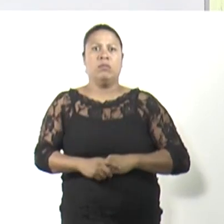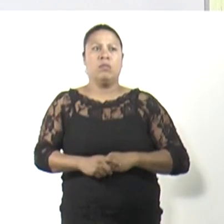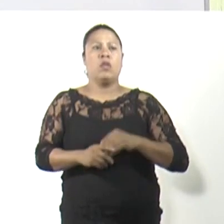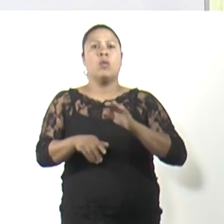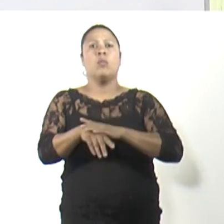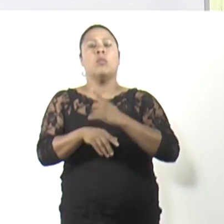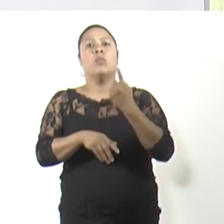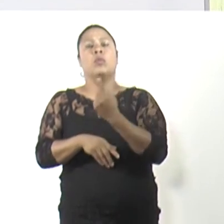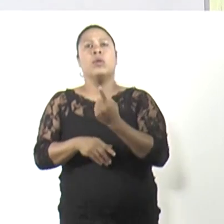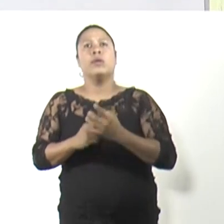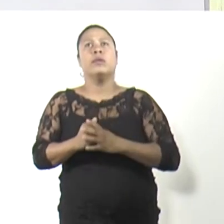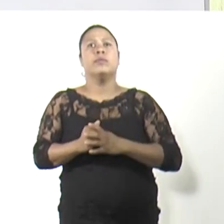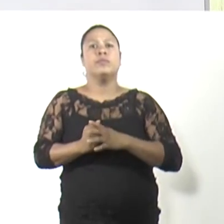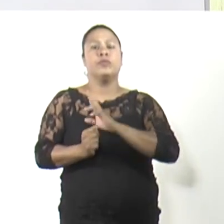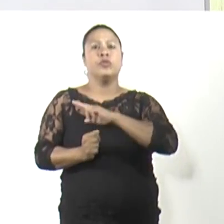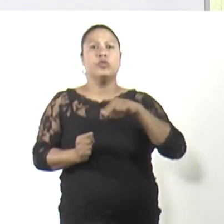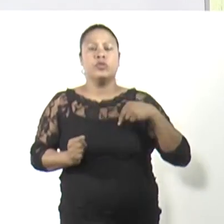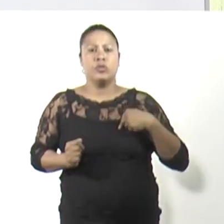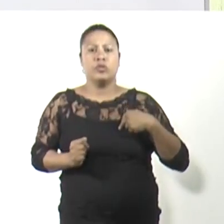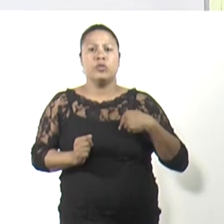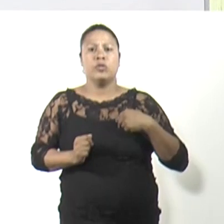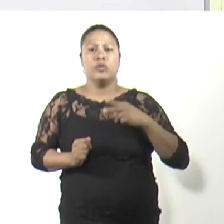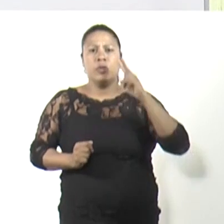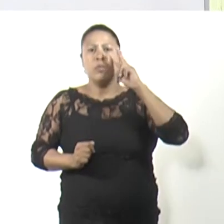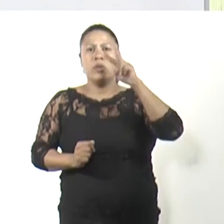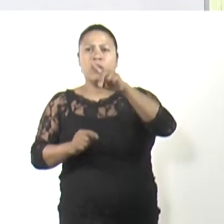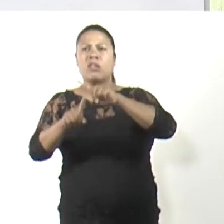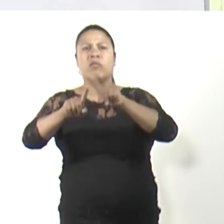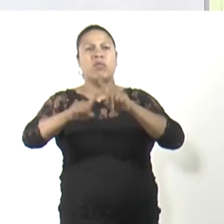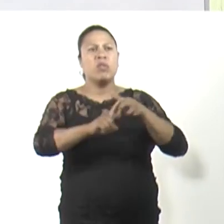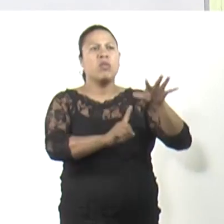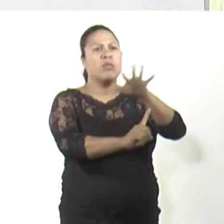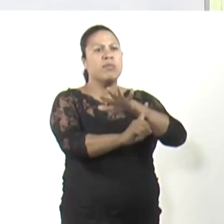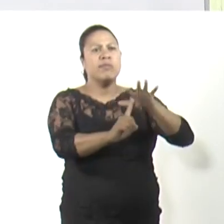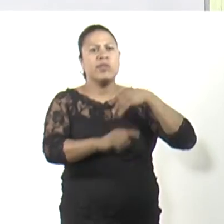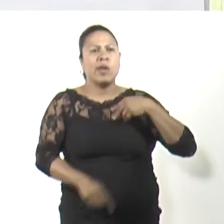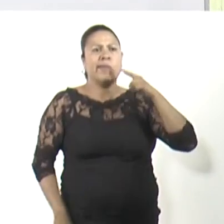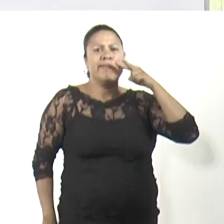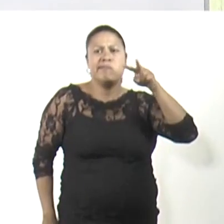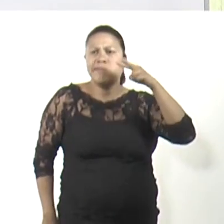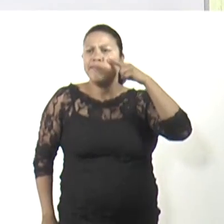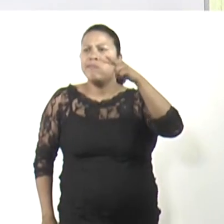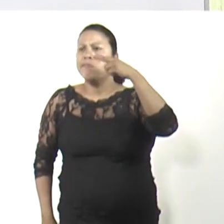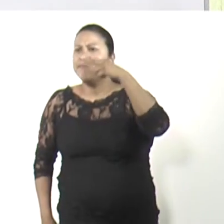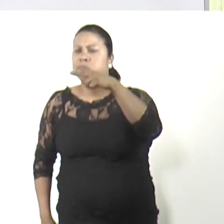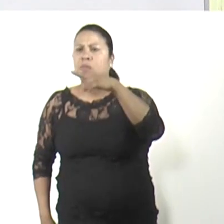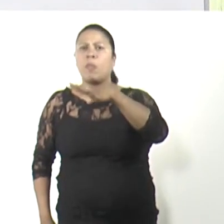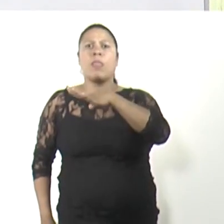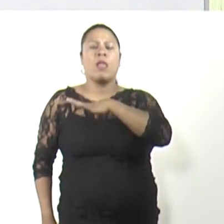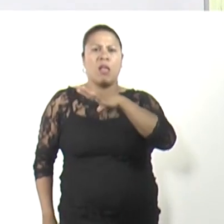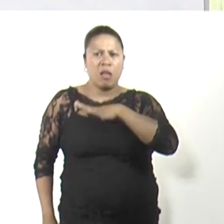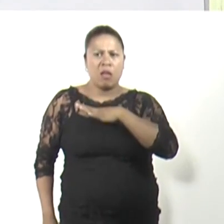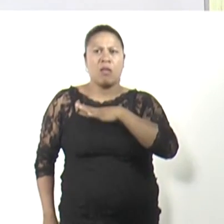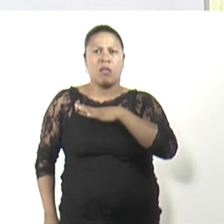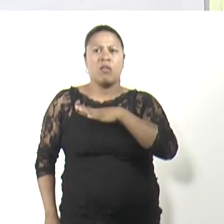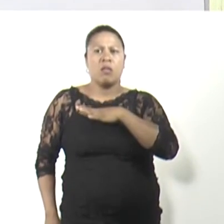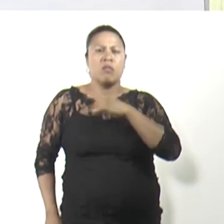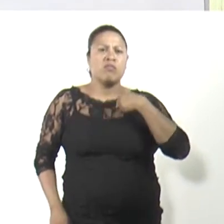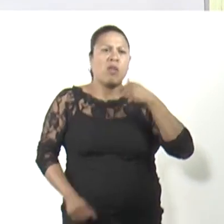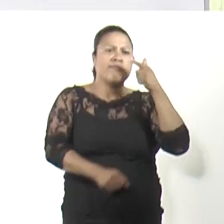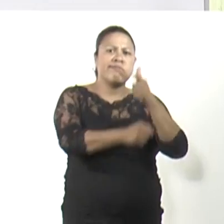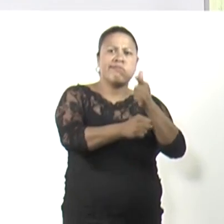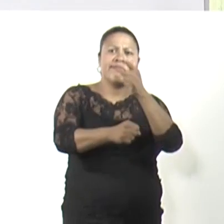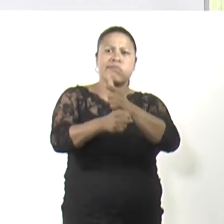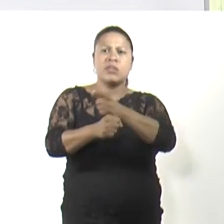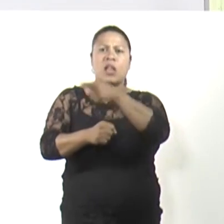Porque nos vamos a las comunidades y nos damos cuenta que tienen un